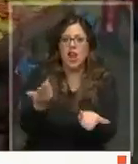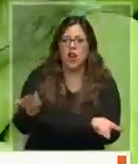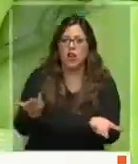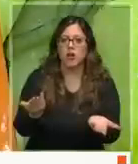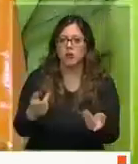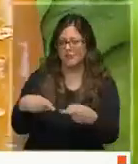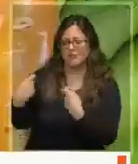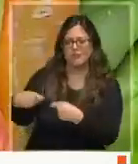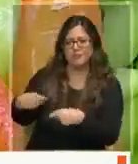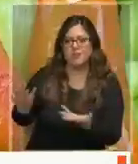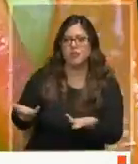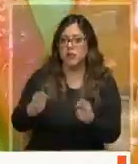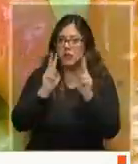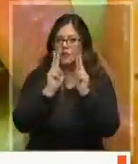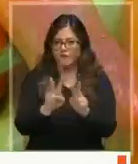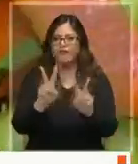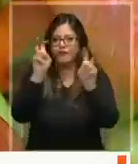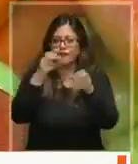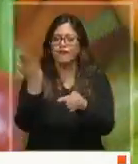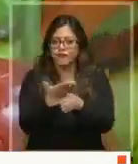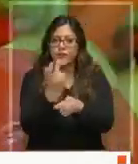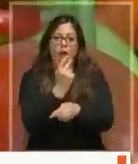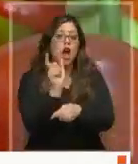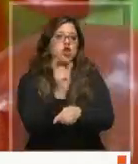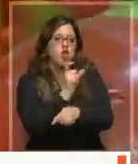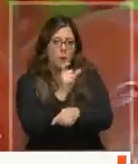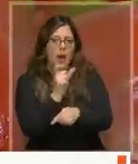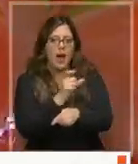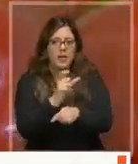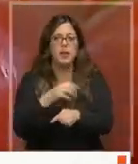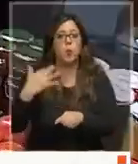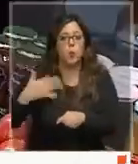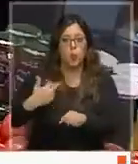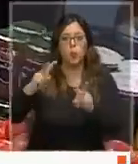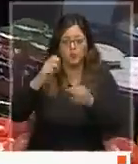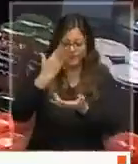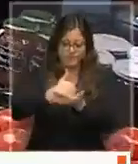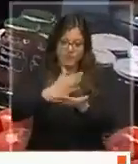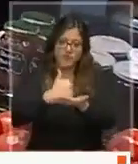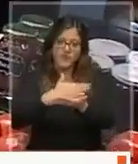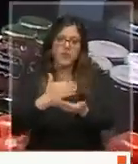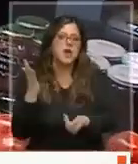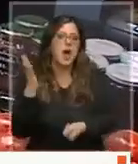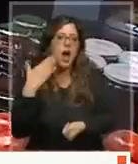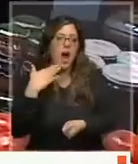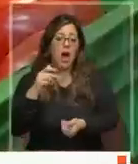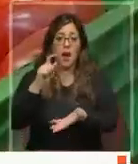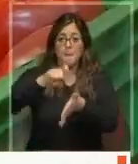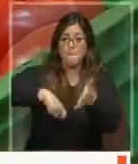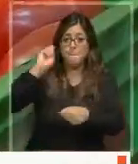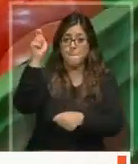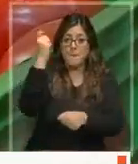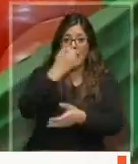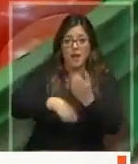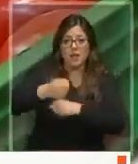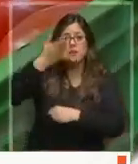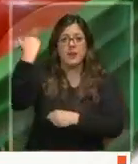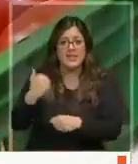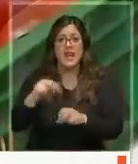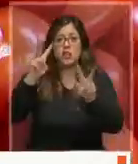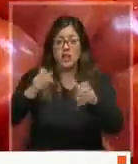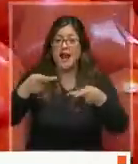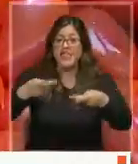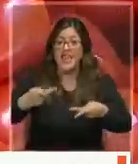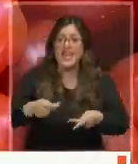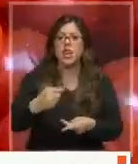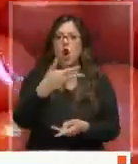Caro. Se nota la alza del tomate, principal ingrediente del pebre. En septiembre del año pasado, el precio promedio por kilo bordeaba